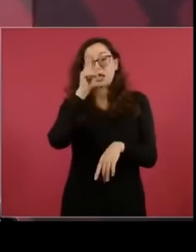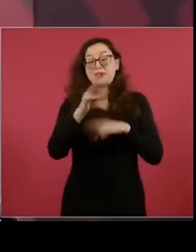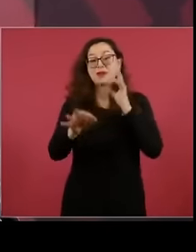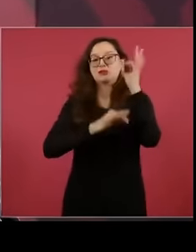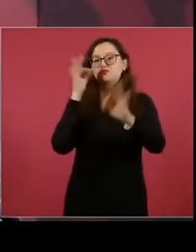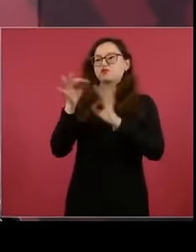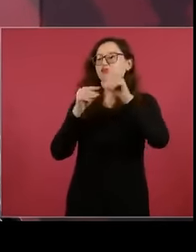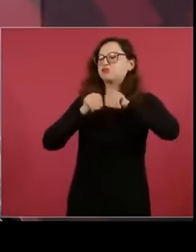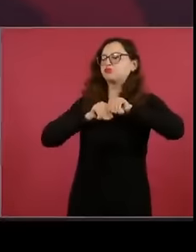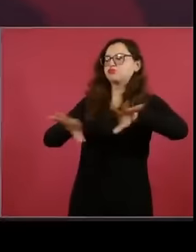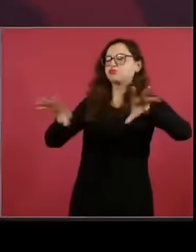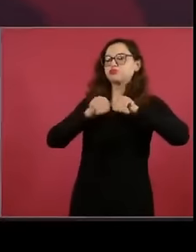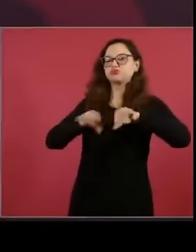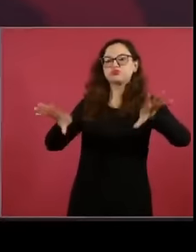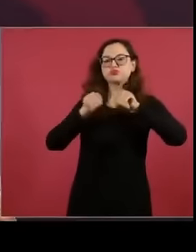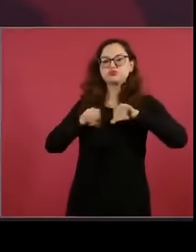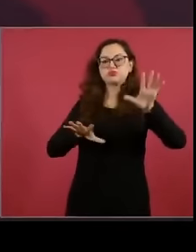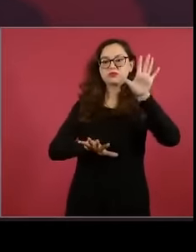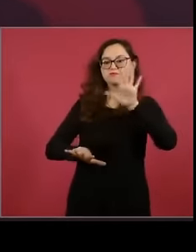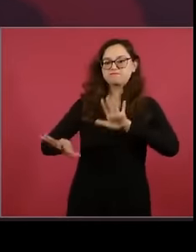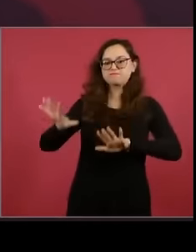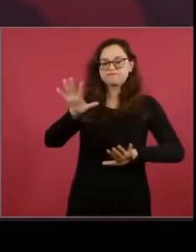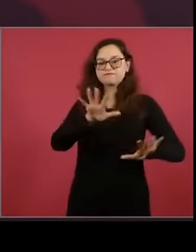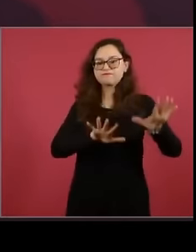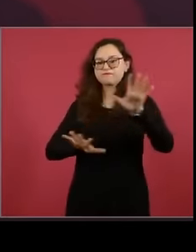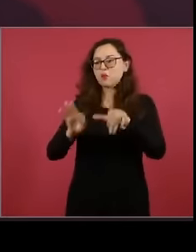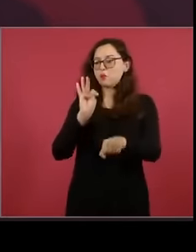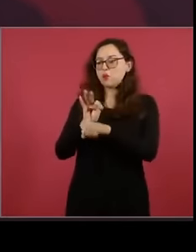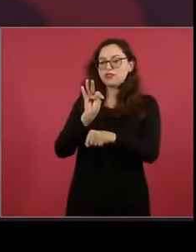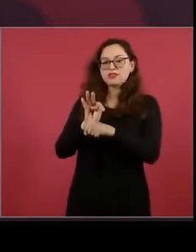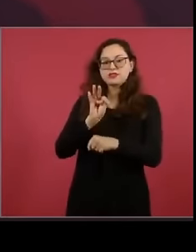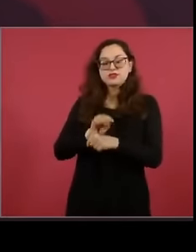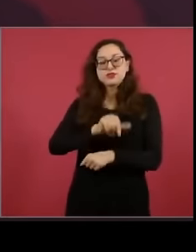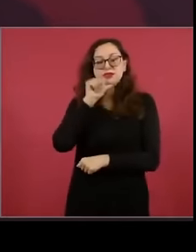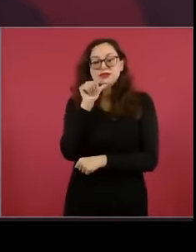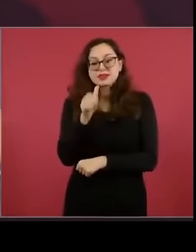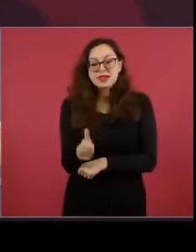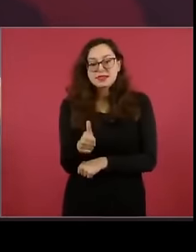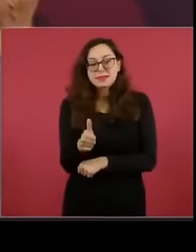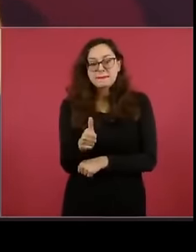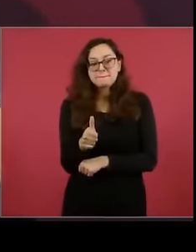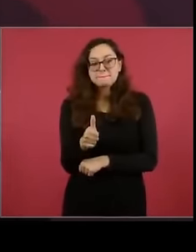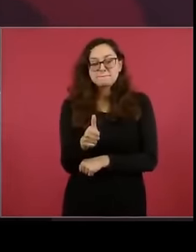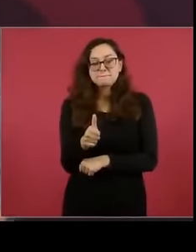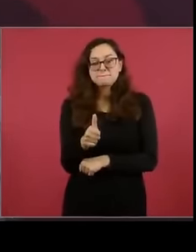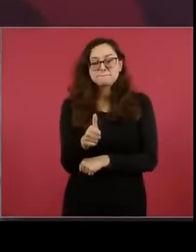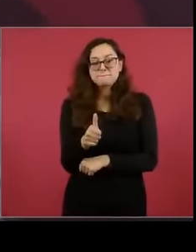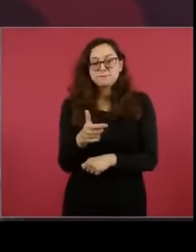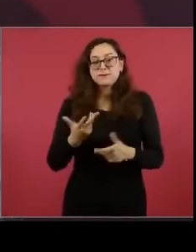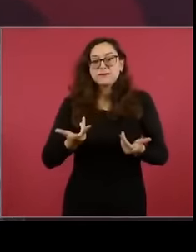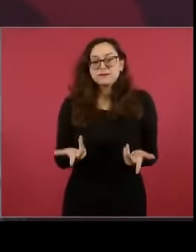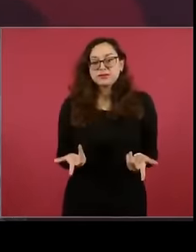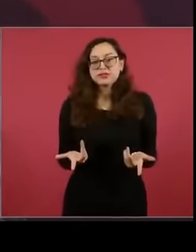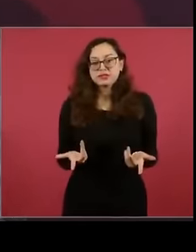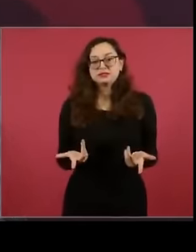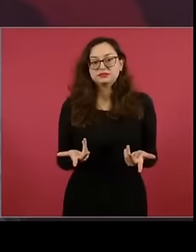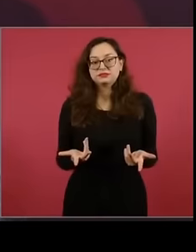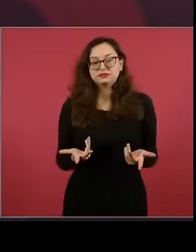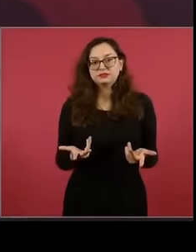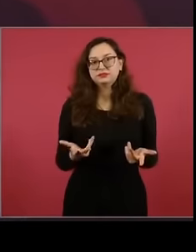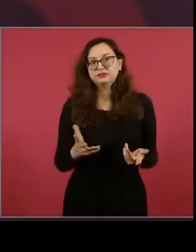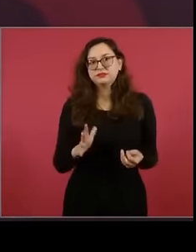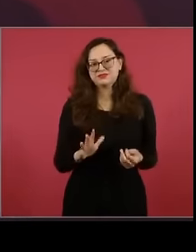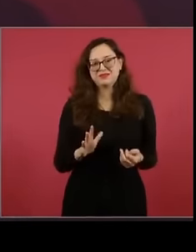laborando en reconstruir este país tan eh que lo agarró en una destrucción abismal Cómo ves esto mi